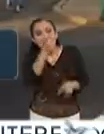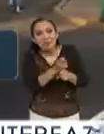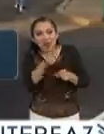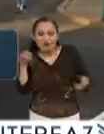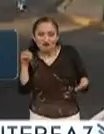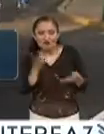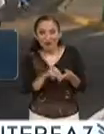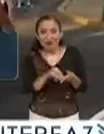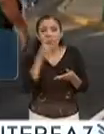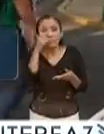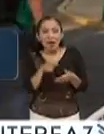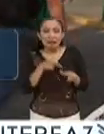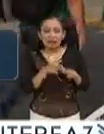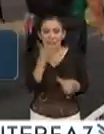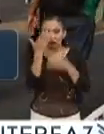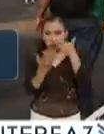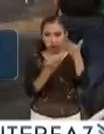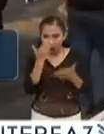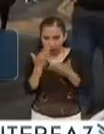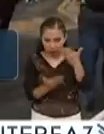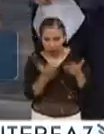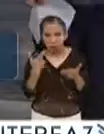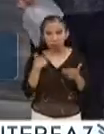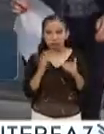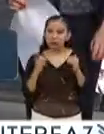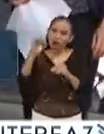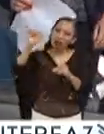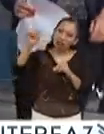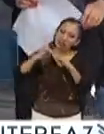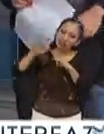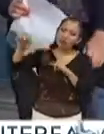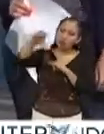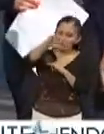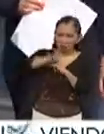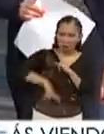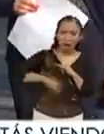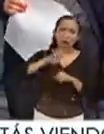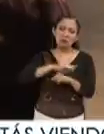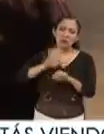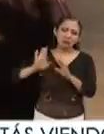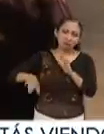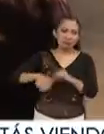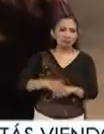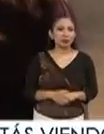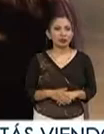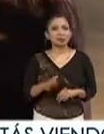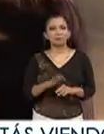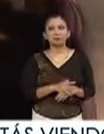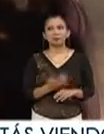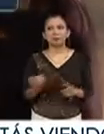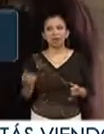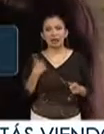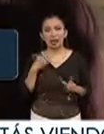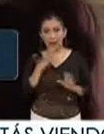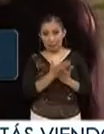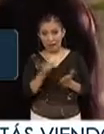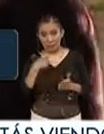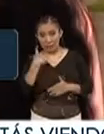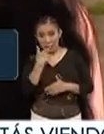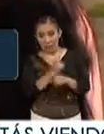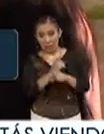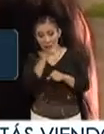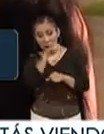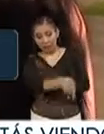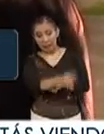su primera opción para continuar sus estudios por encima de otras instituciones públicas y privadas. Porque aparte de que mi carrera está en